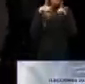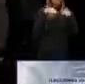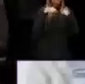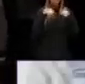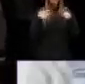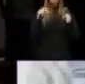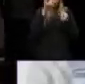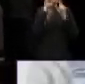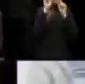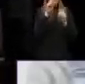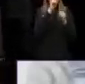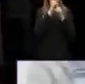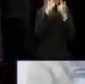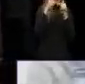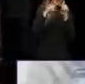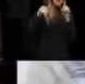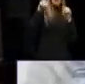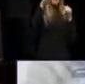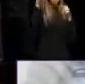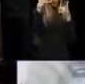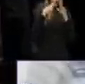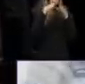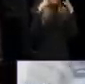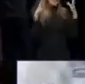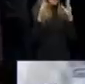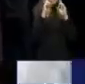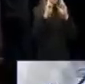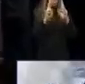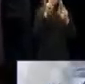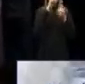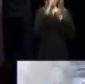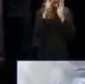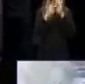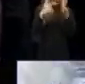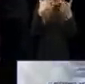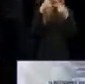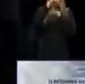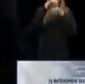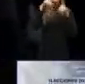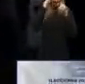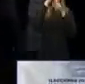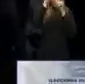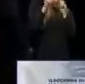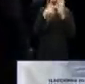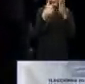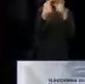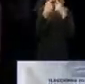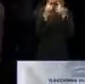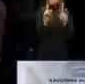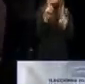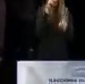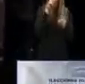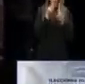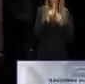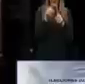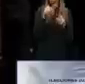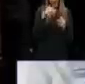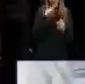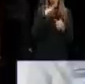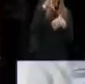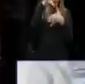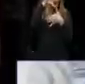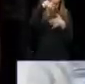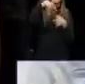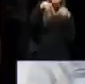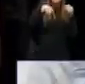los alrededores, aunque es muy amplia la Avenida de la Reforma y la Avenida de las Américas, pero también poco a poco se irán